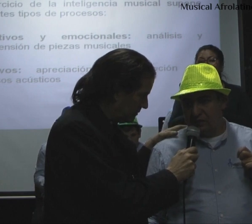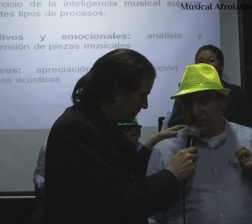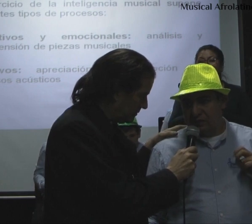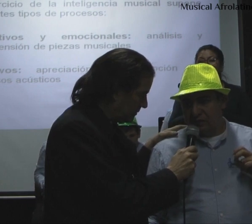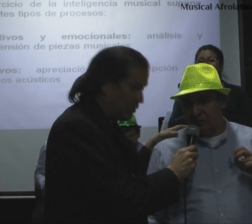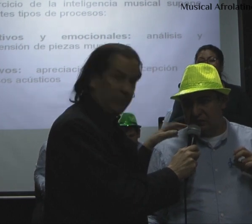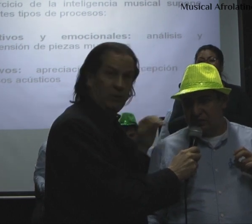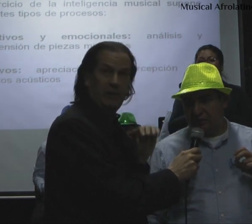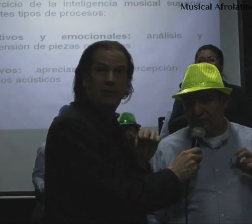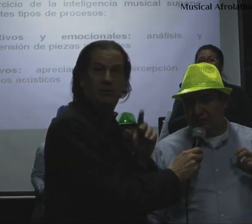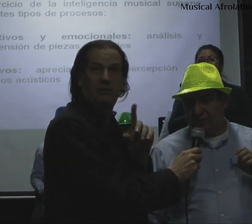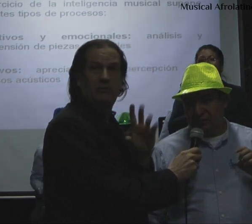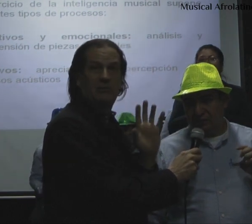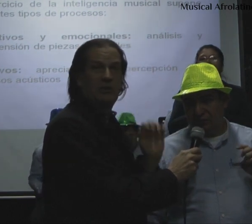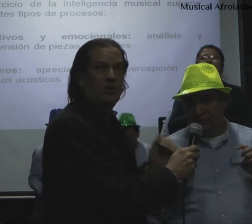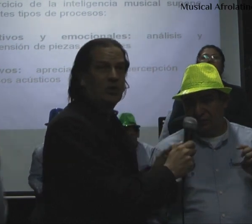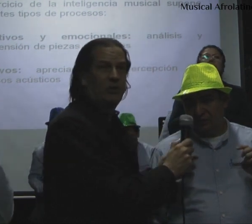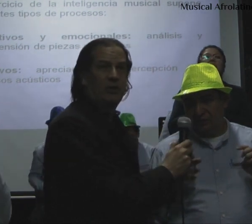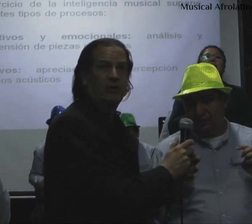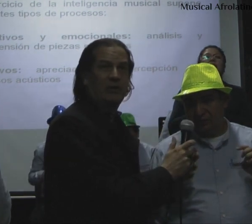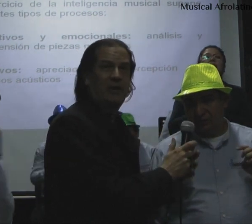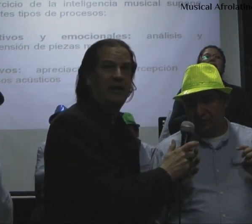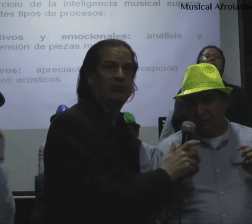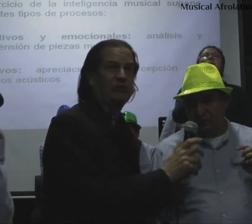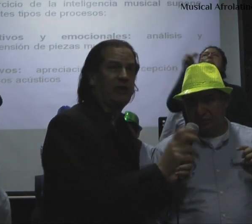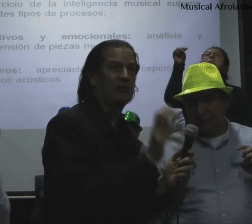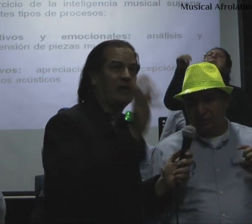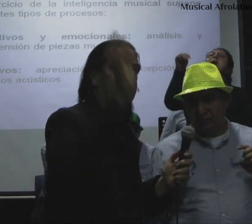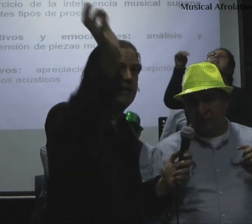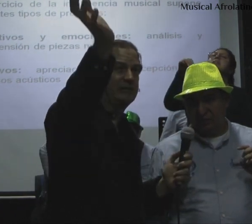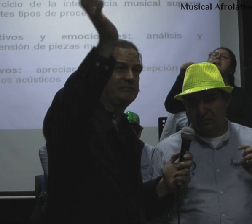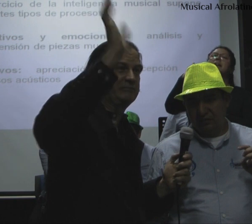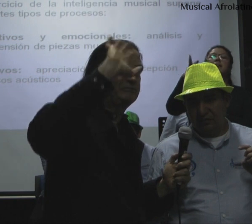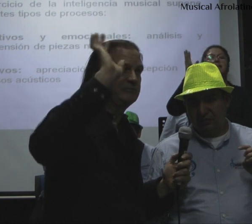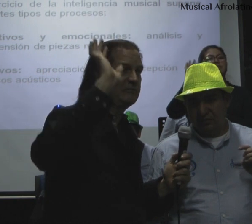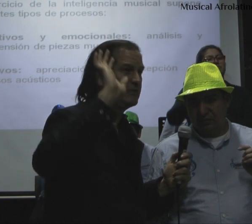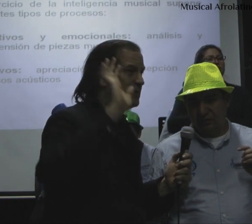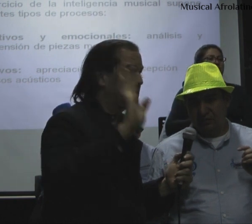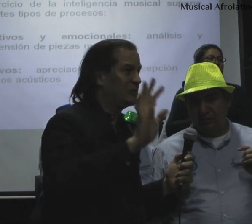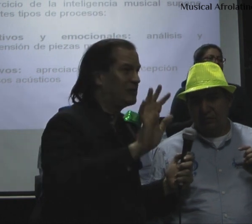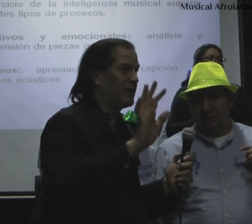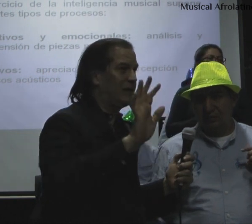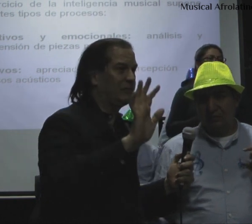Piénsalo bien. Martes. No, pero veré, ¿no? Como dijo Dios, usted no sea tan...